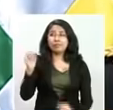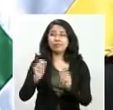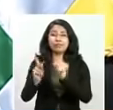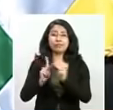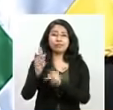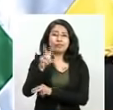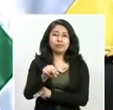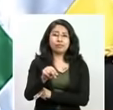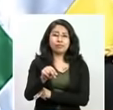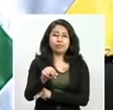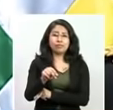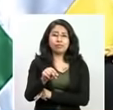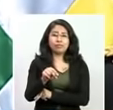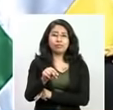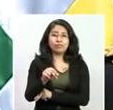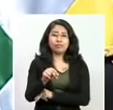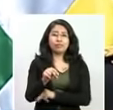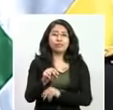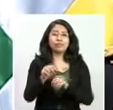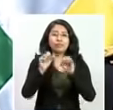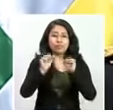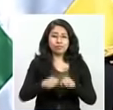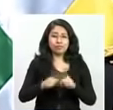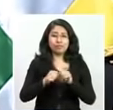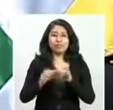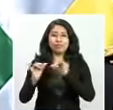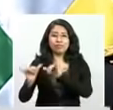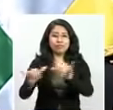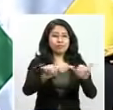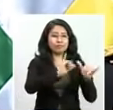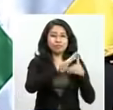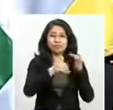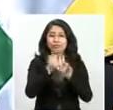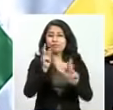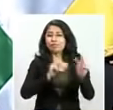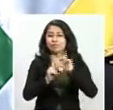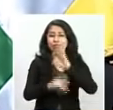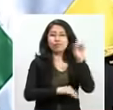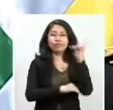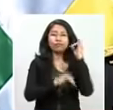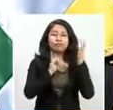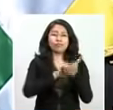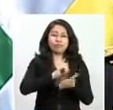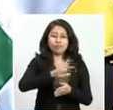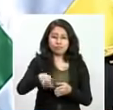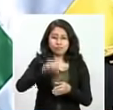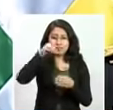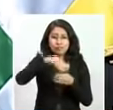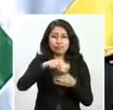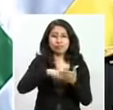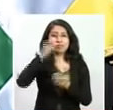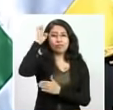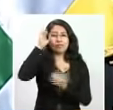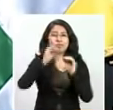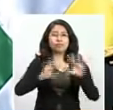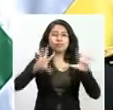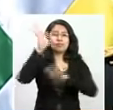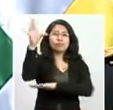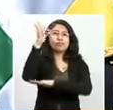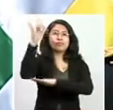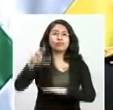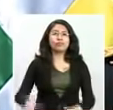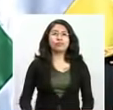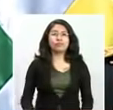cuantos, sino por velar para todos los bolivianos que representamos y conformamos el Estado Plurinacional de